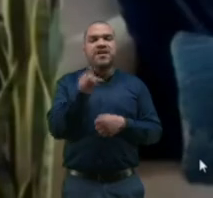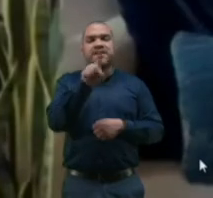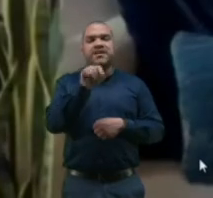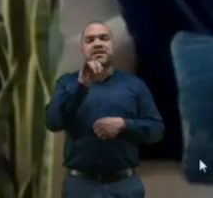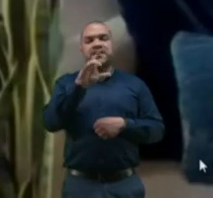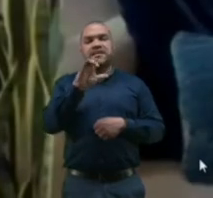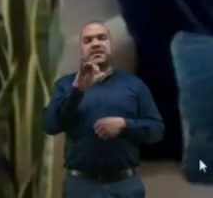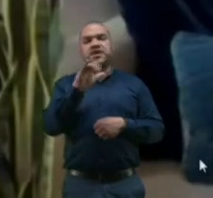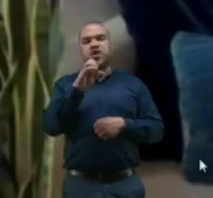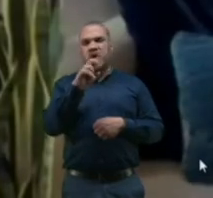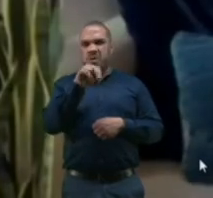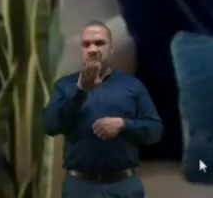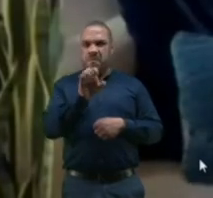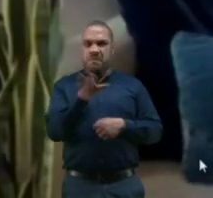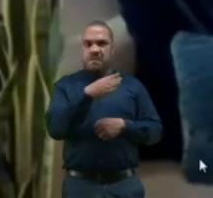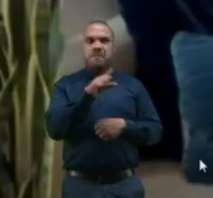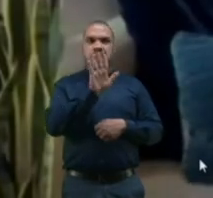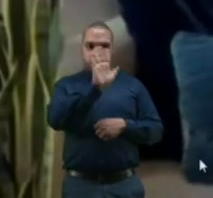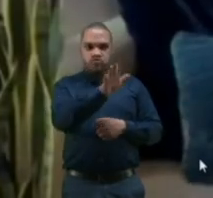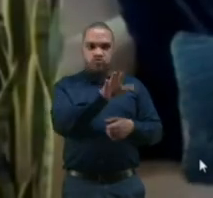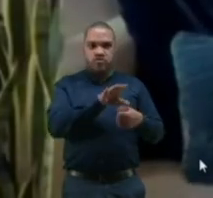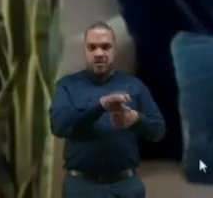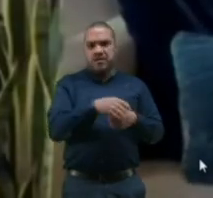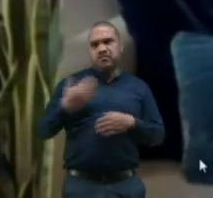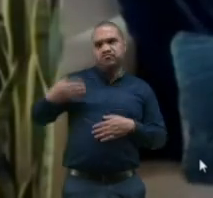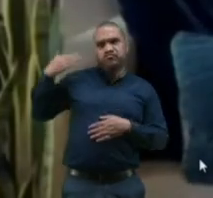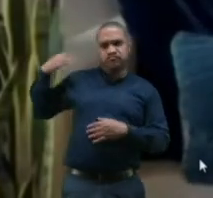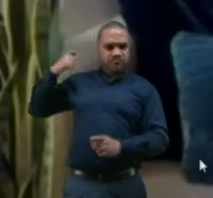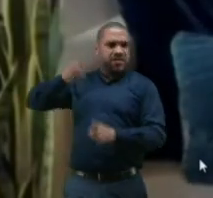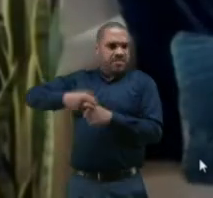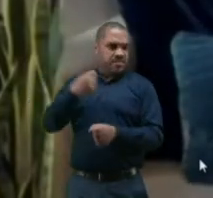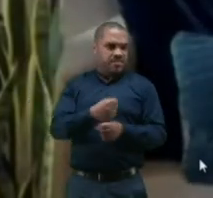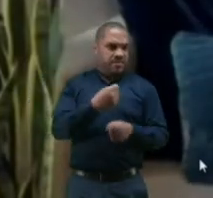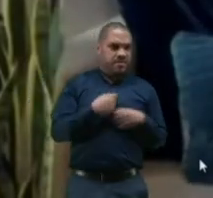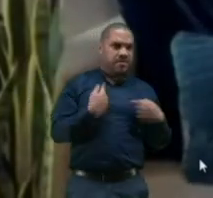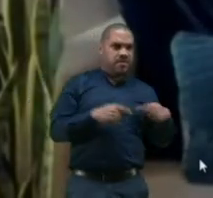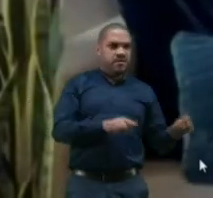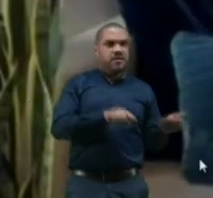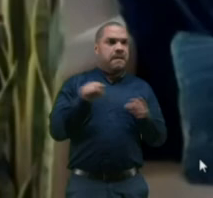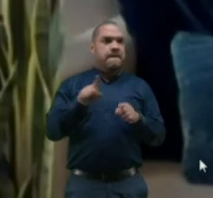de 15 años fue justamente aquí y luego de eso fui acá